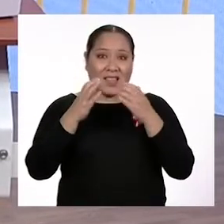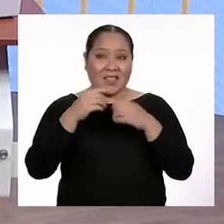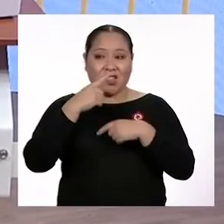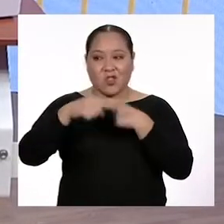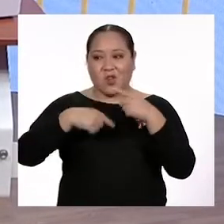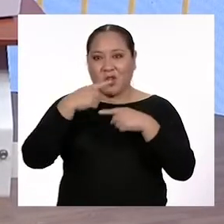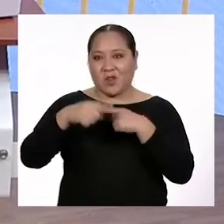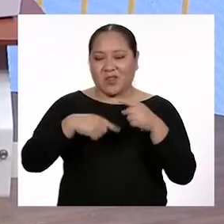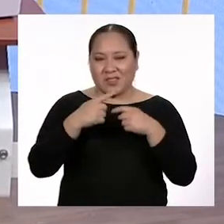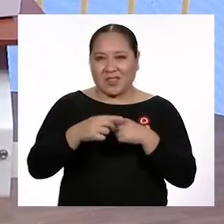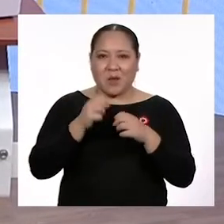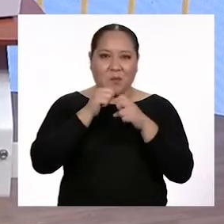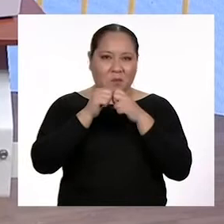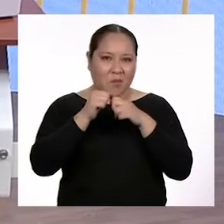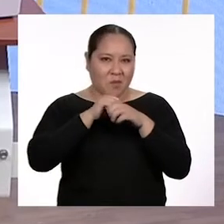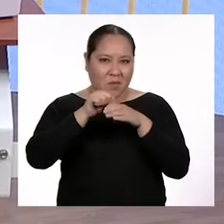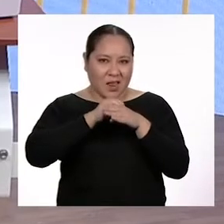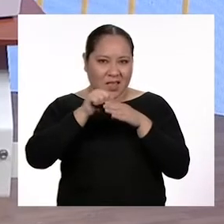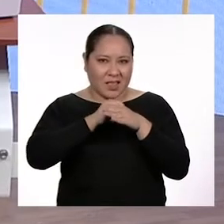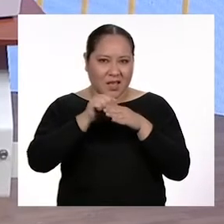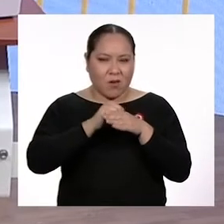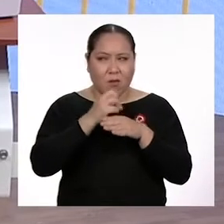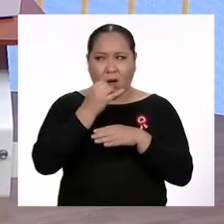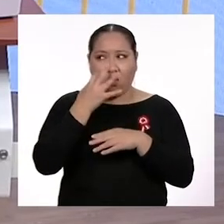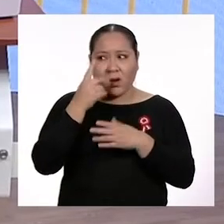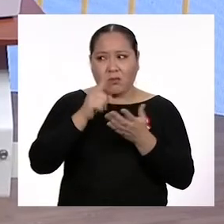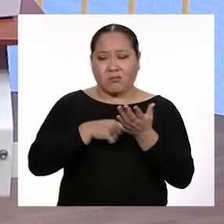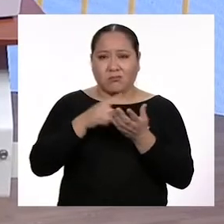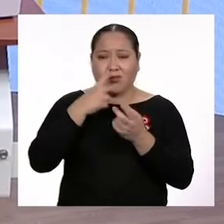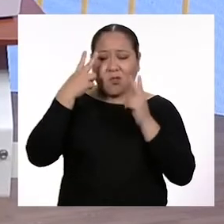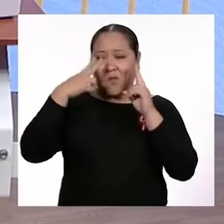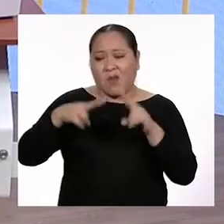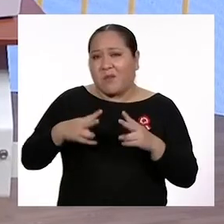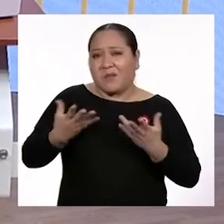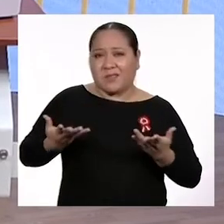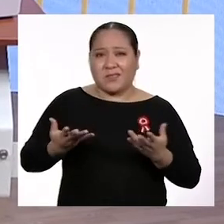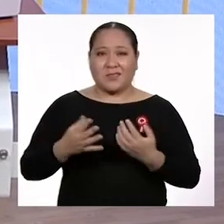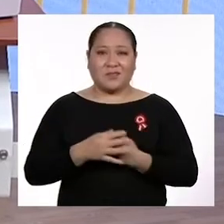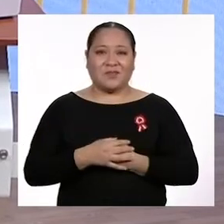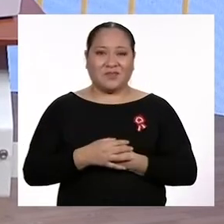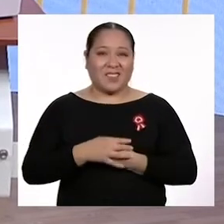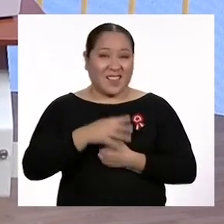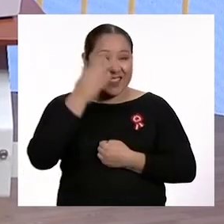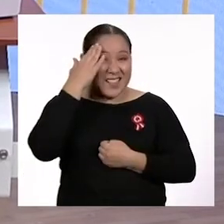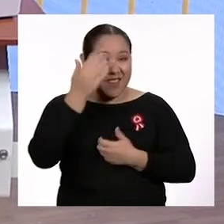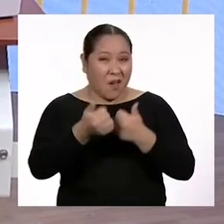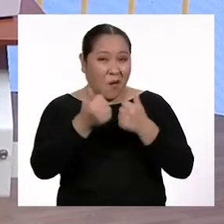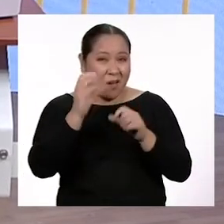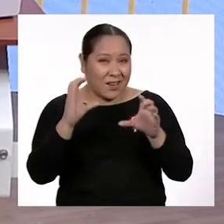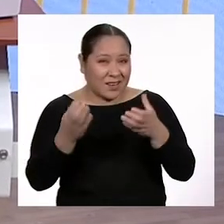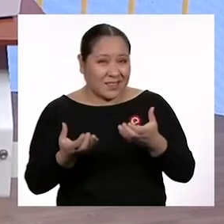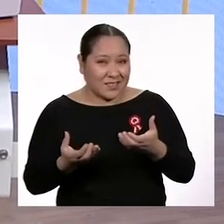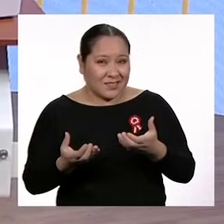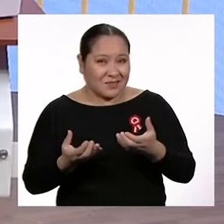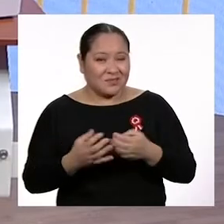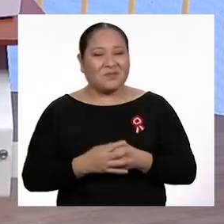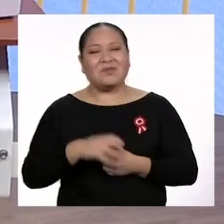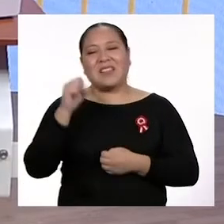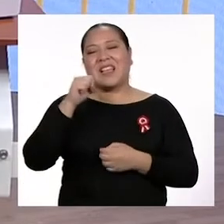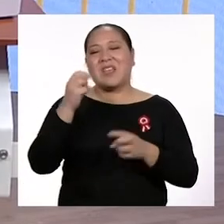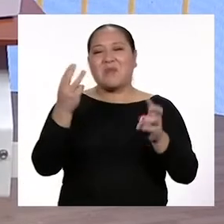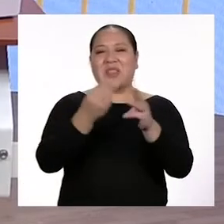los días ponemos en práctica, aunque a veces sin darnos cuenta que lo hacemos. ¿Saben de qué les hablo?